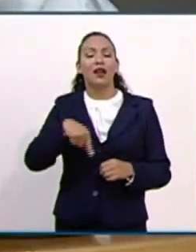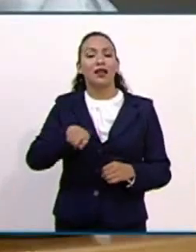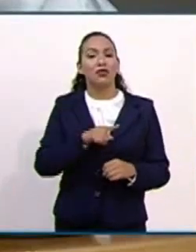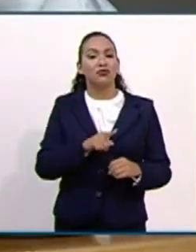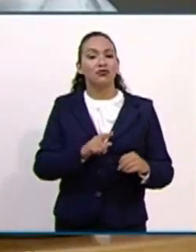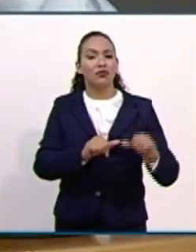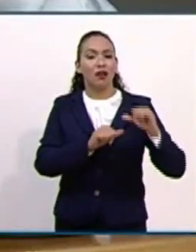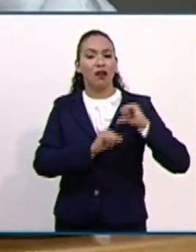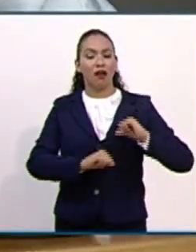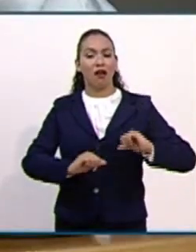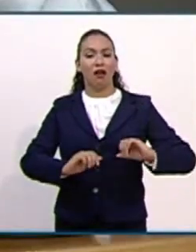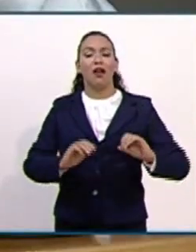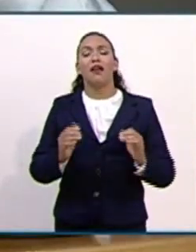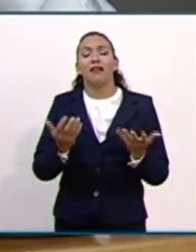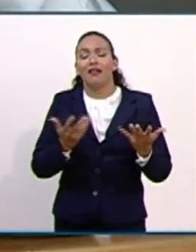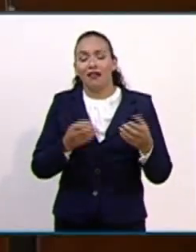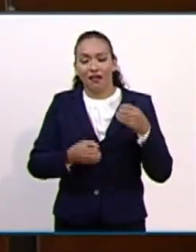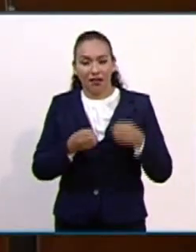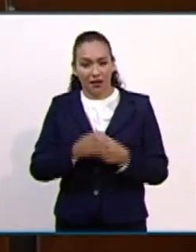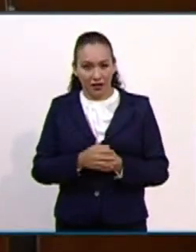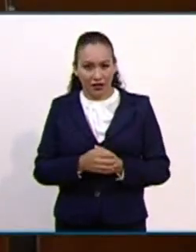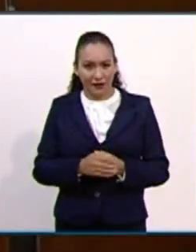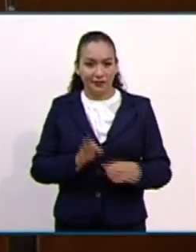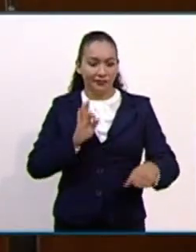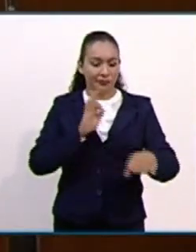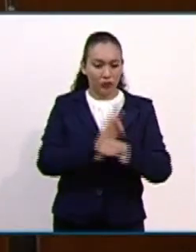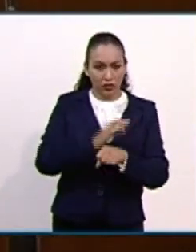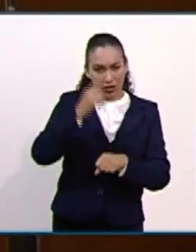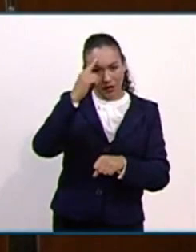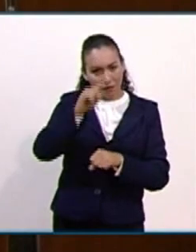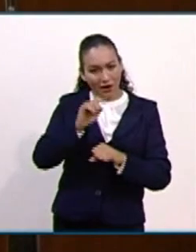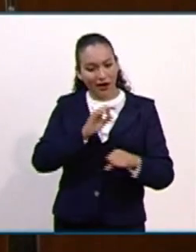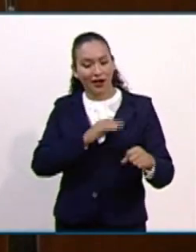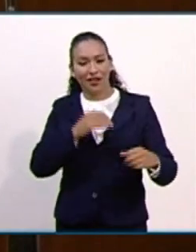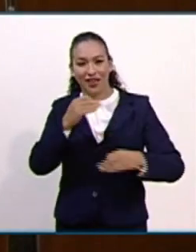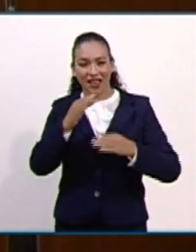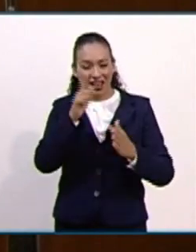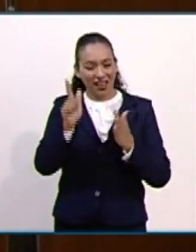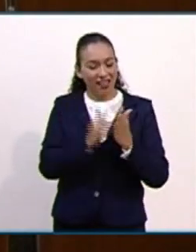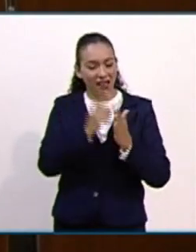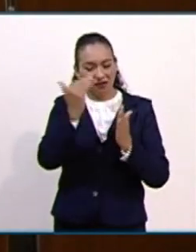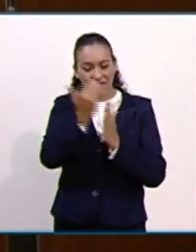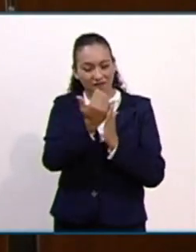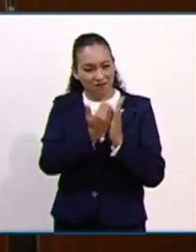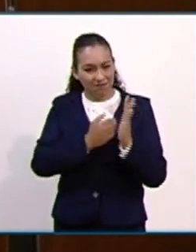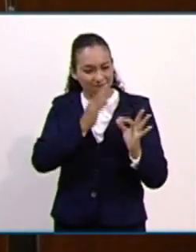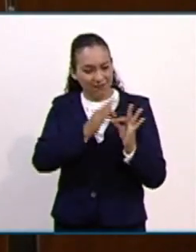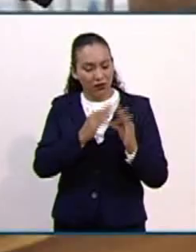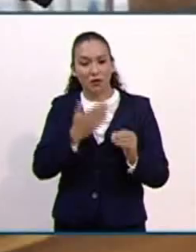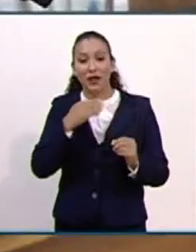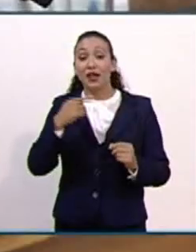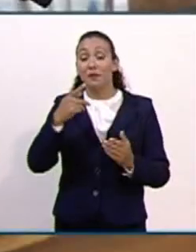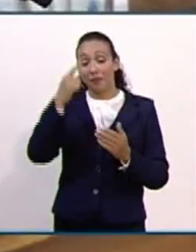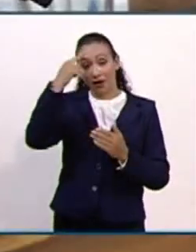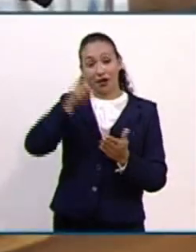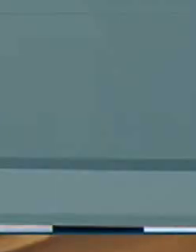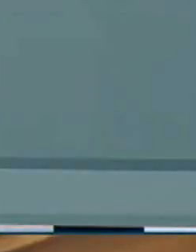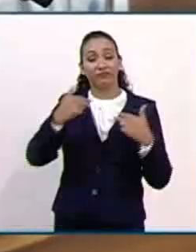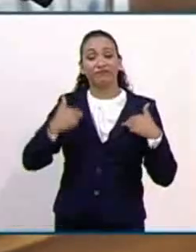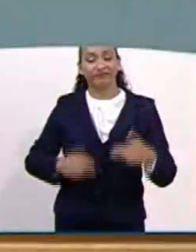Constitución, mantener el equilibrio de poderes y continuar siendo la última línea de defensa de los derechos